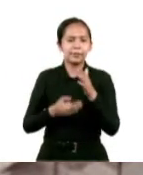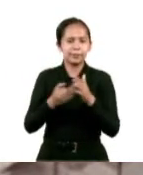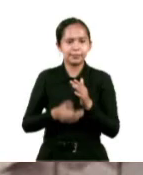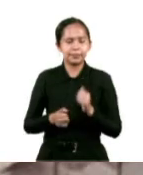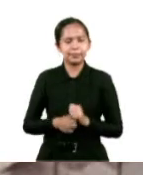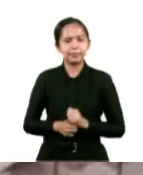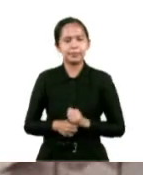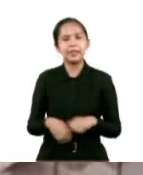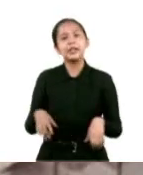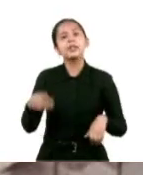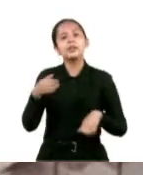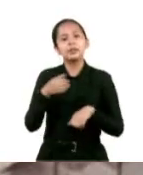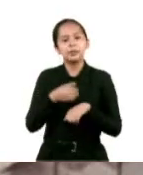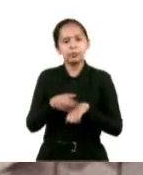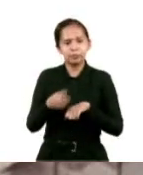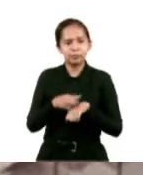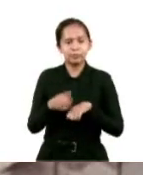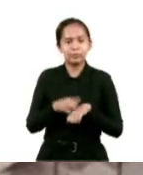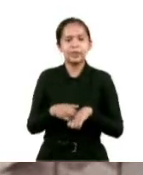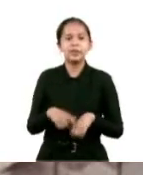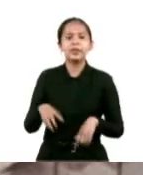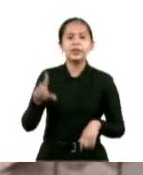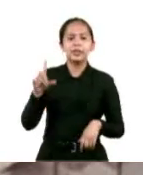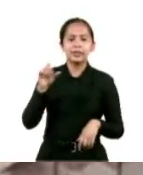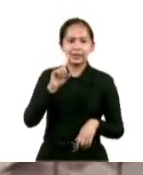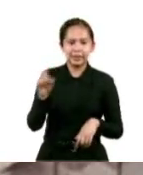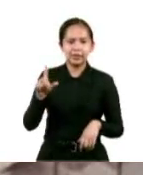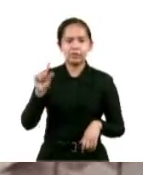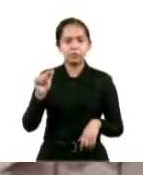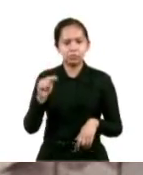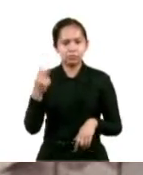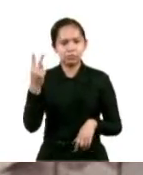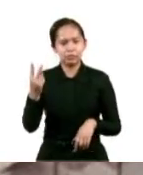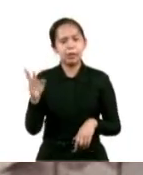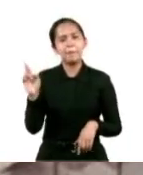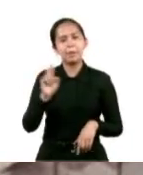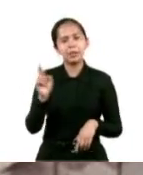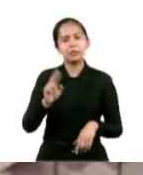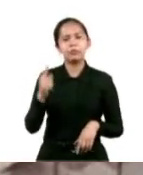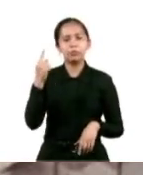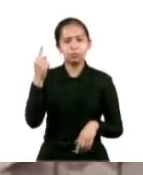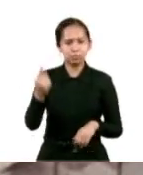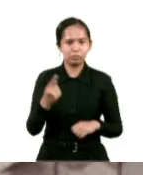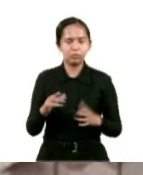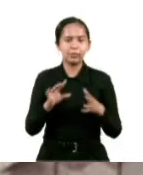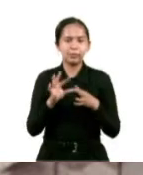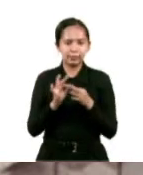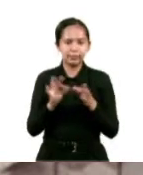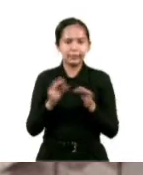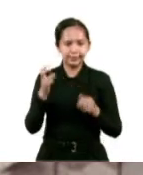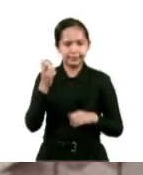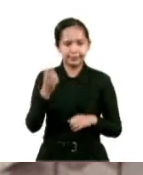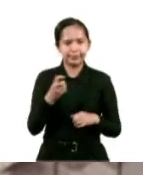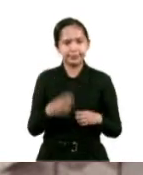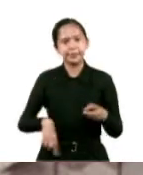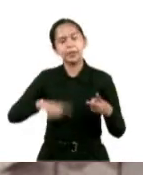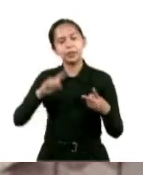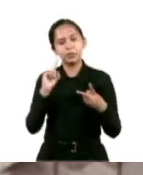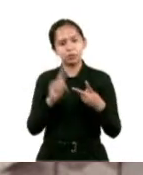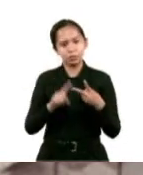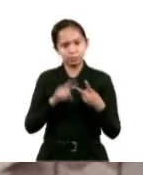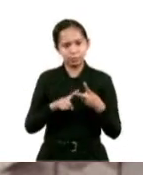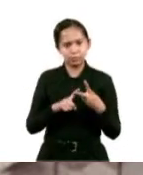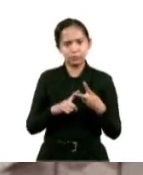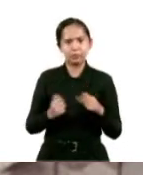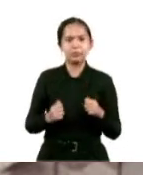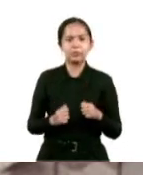Es la página 172 y es el primer párrafo. Adelante. El segundo punto, los